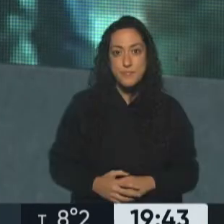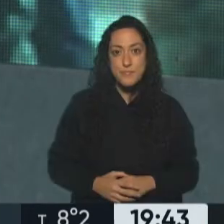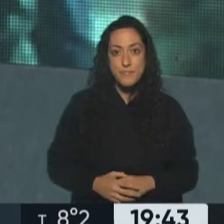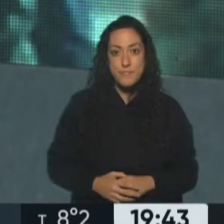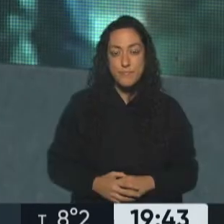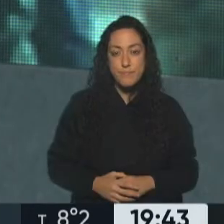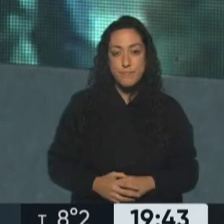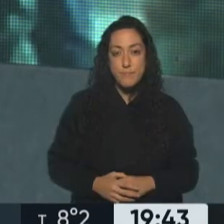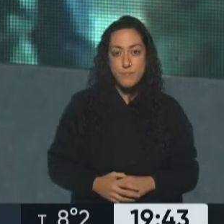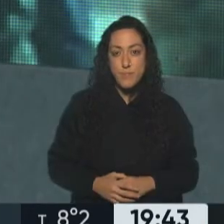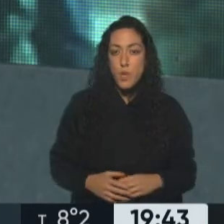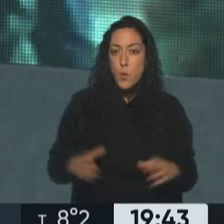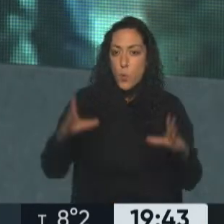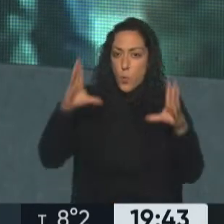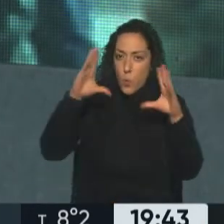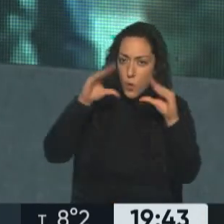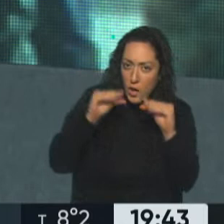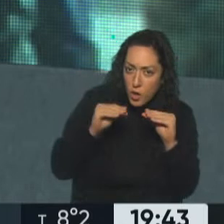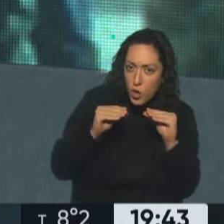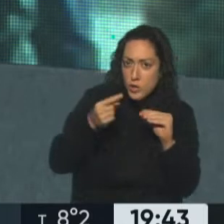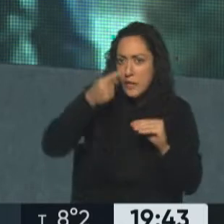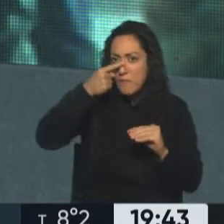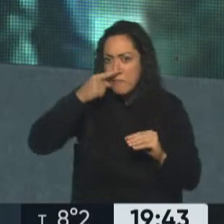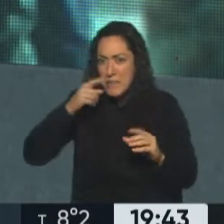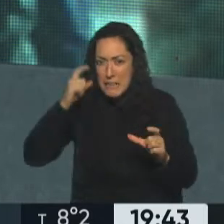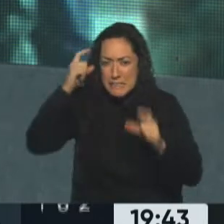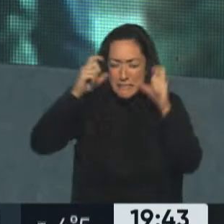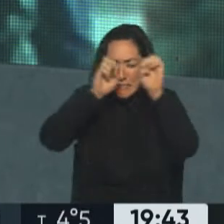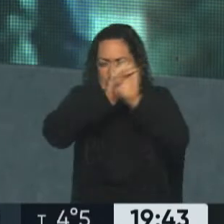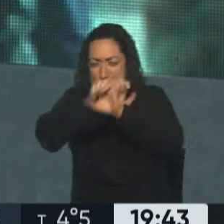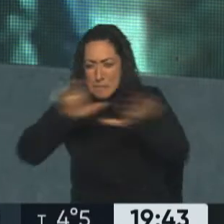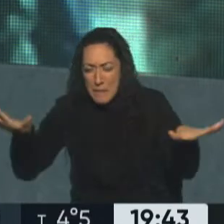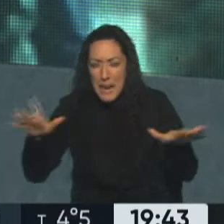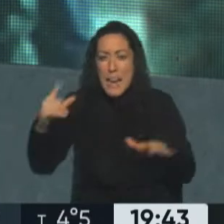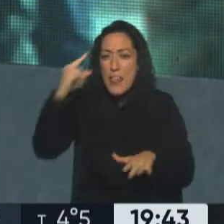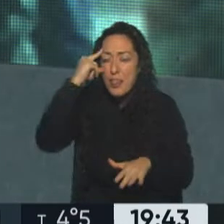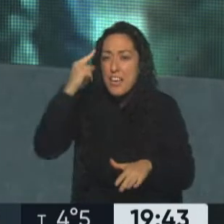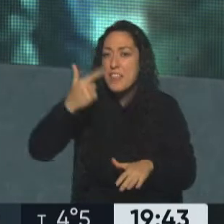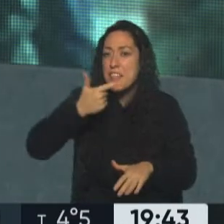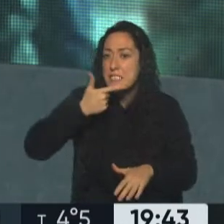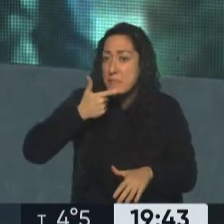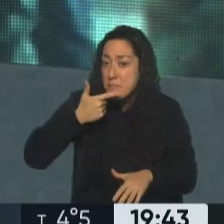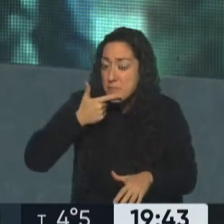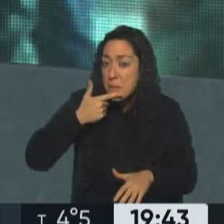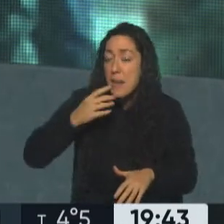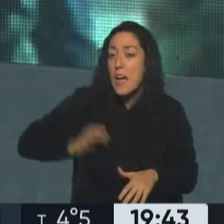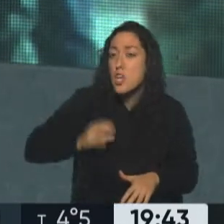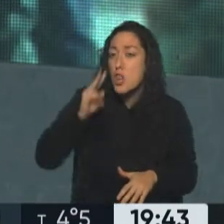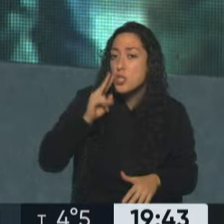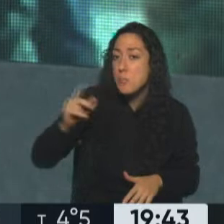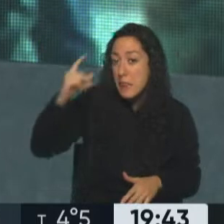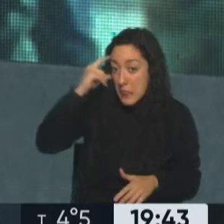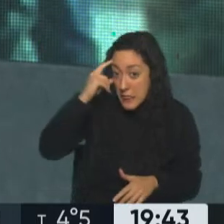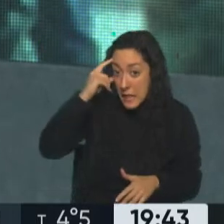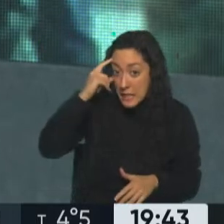una noche que se transformó en una pesadilla estoy hablando de lo que ocurrió el 10 de septiembre del año 2010 cuando